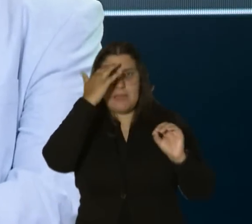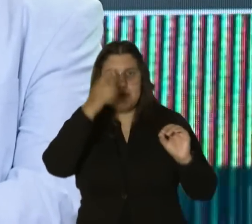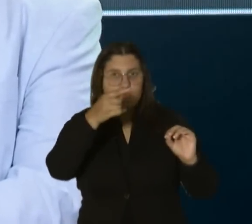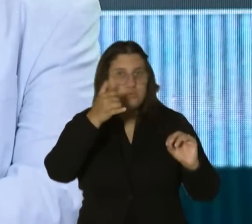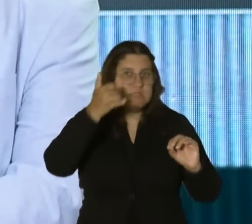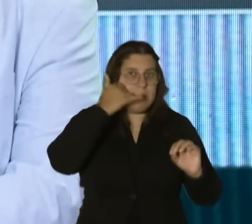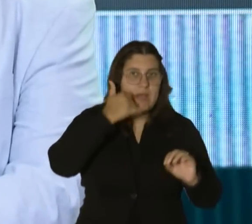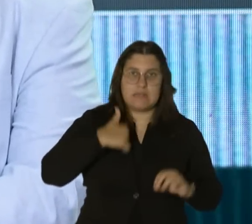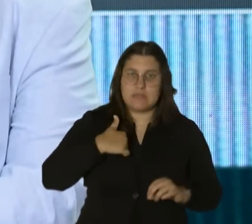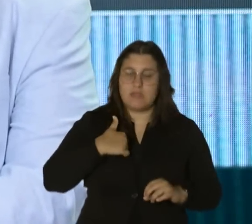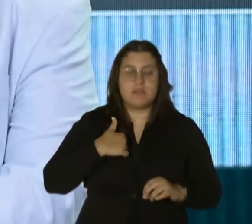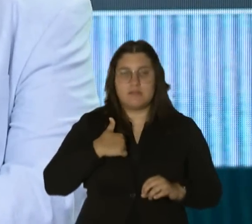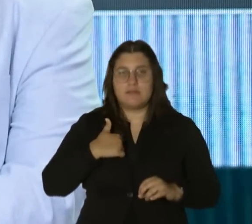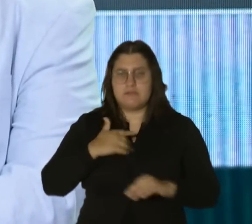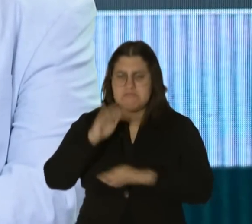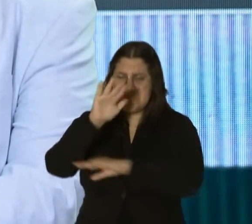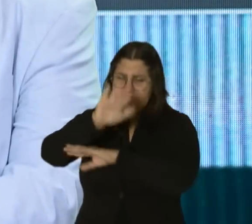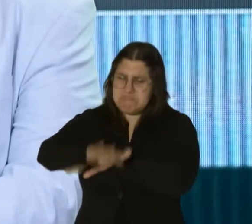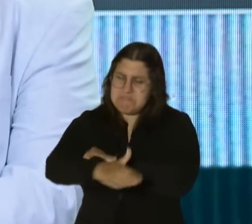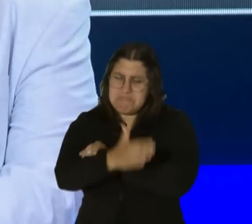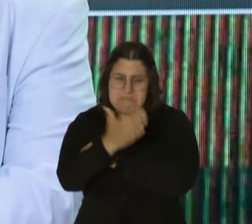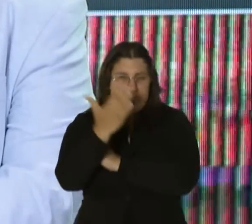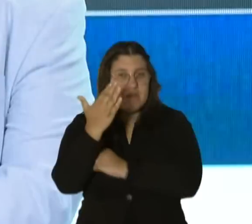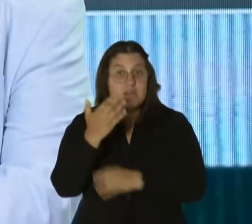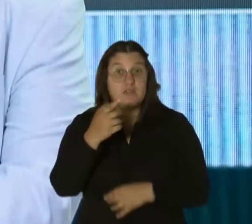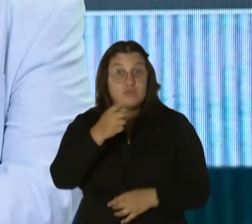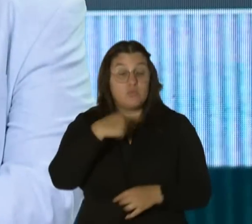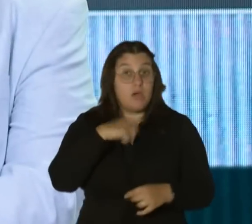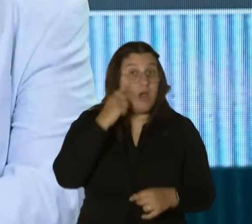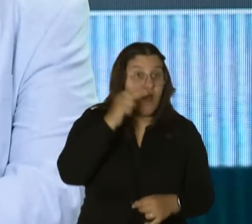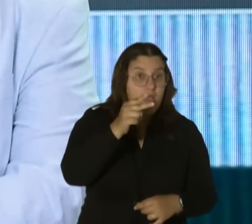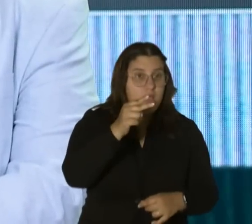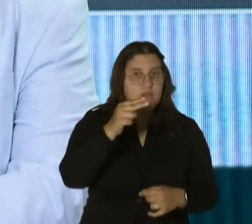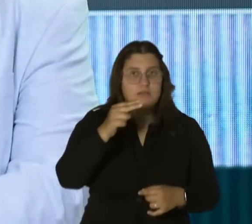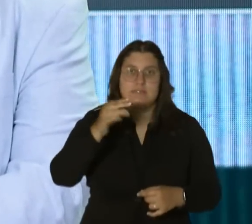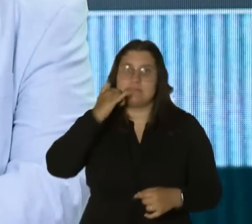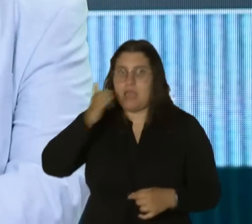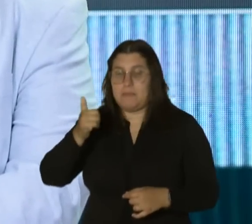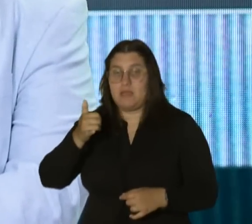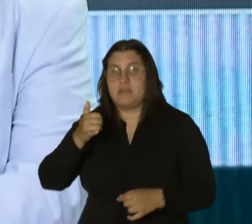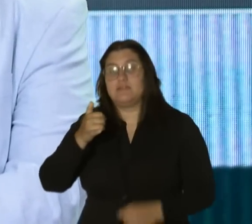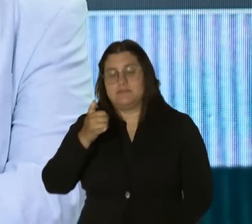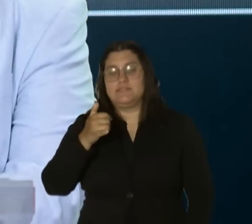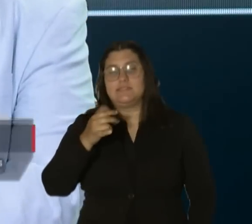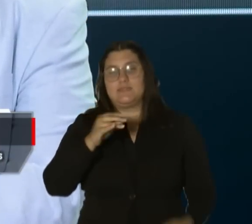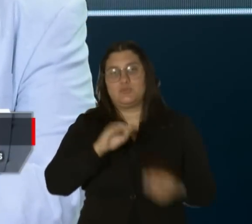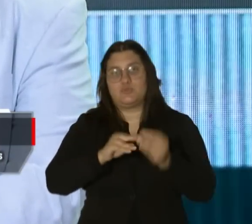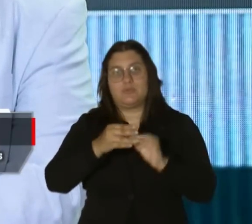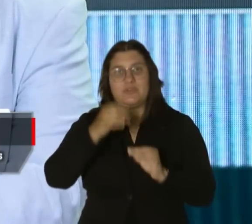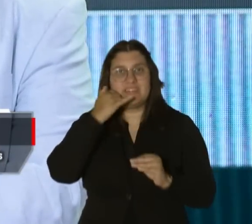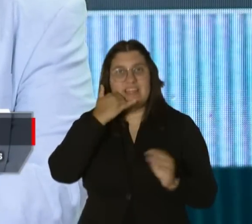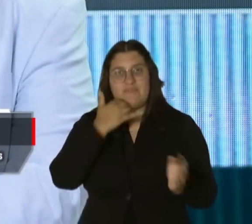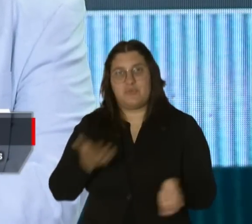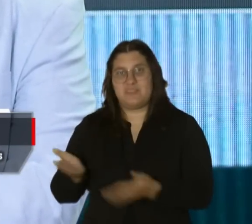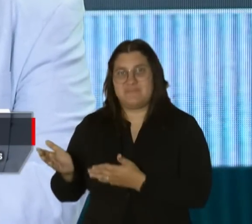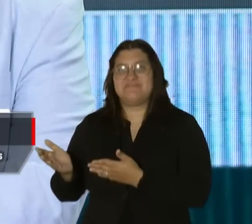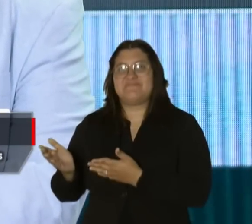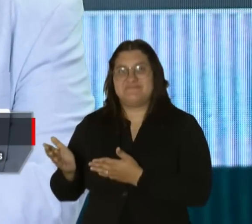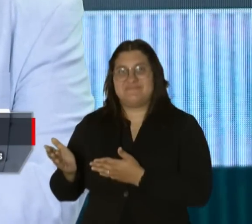llamó. 24 horas al día, en el momento que usted lo vea, usted nos puede llamar. Puede llamar al 787-793